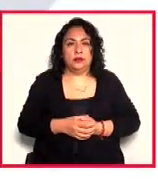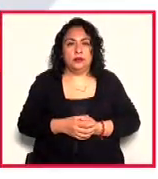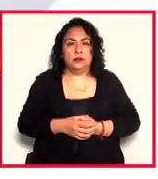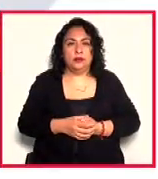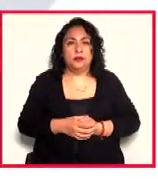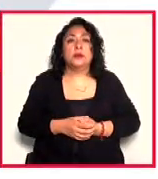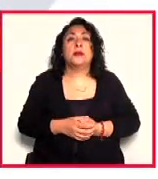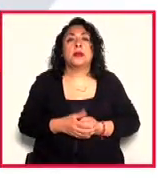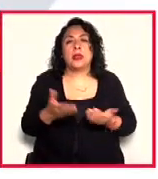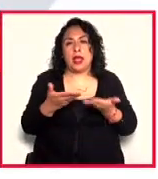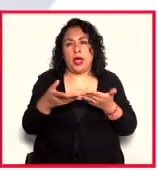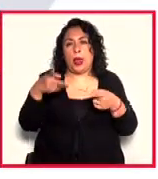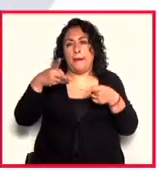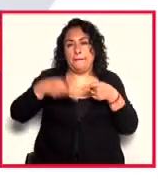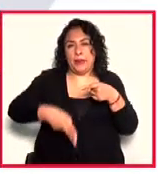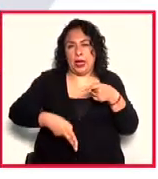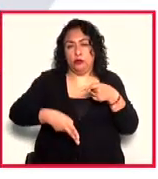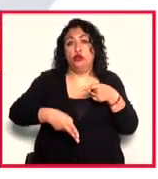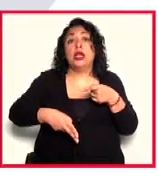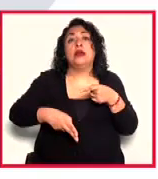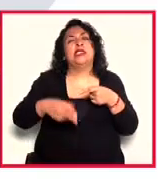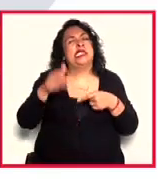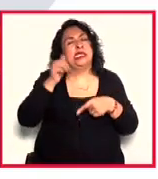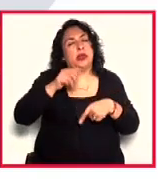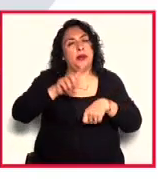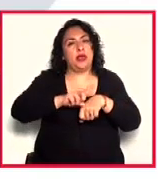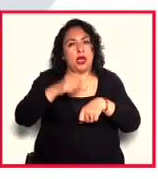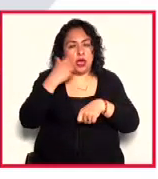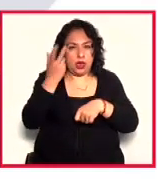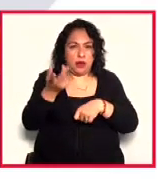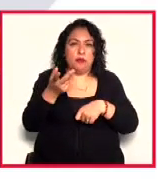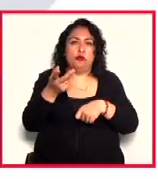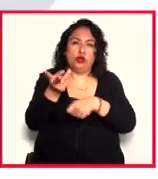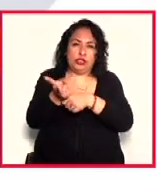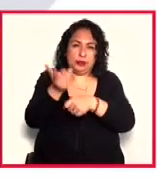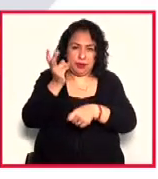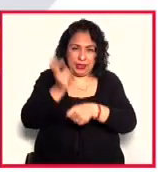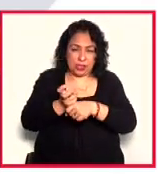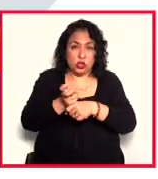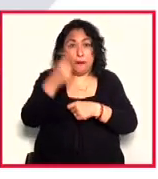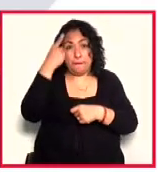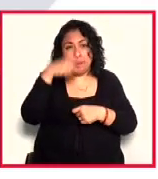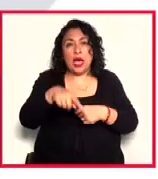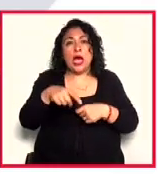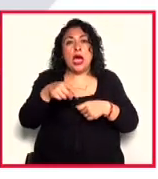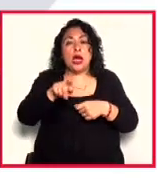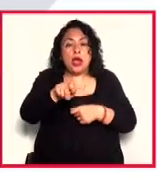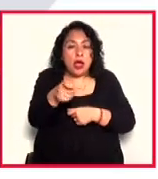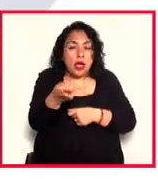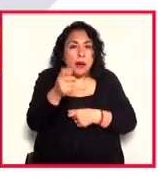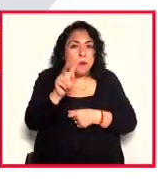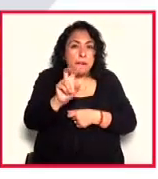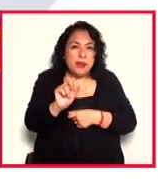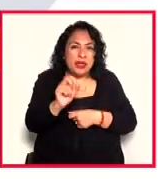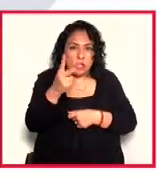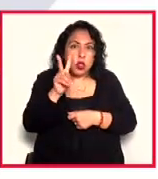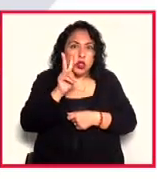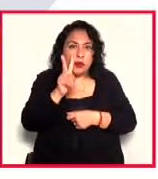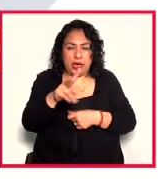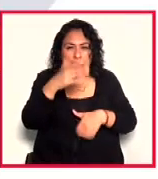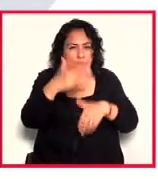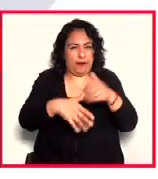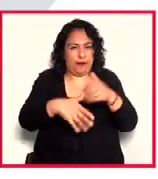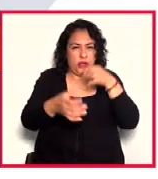Bien, vamos a hacer una pausa, pero como todos los días queremos hacerles una atenta invitación para que se quede en la señal de Canal 22, terminando este